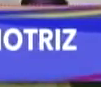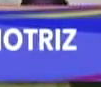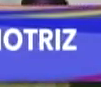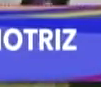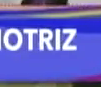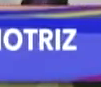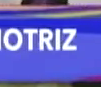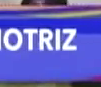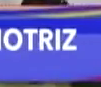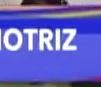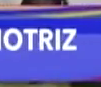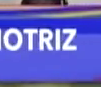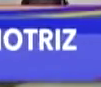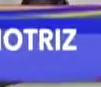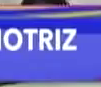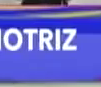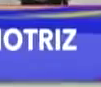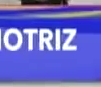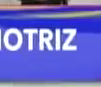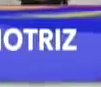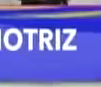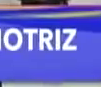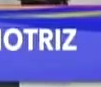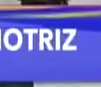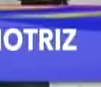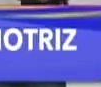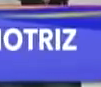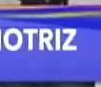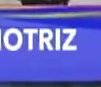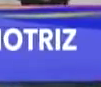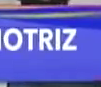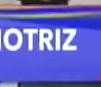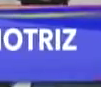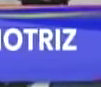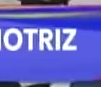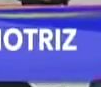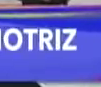trabajadoras, a mis hermanos de la clase obrera. Adelante.